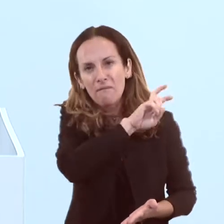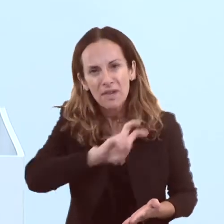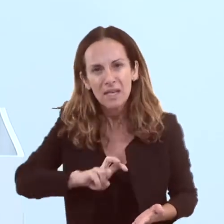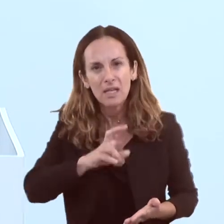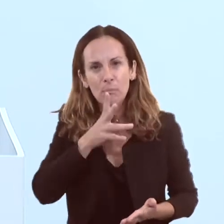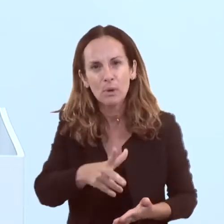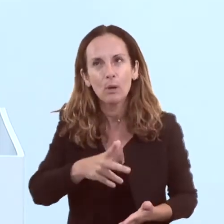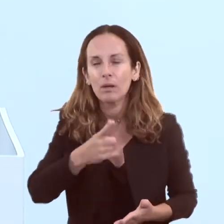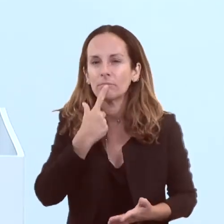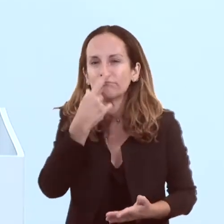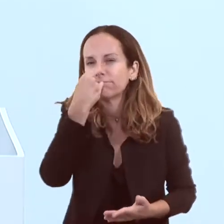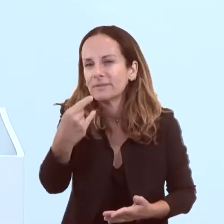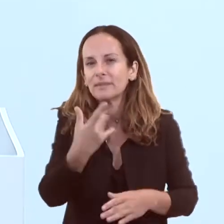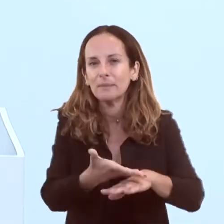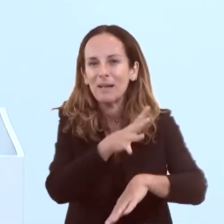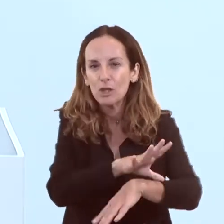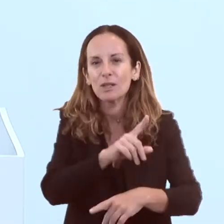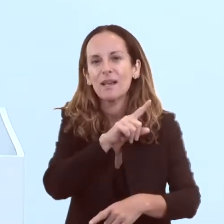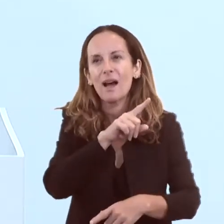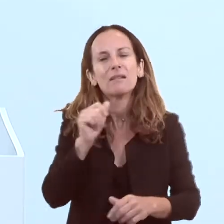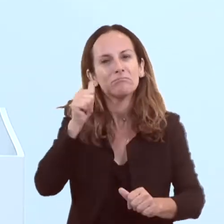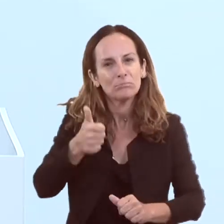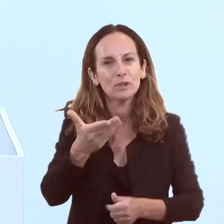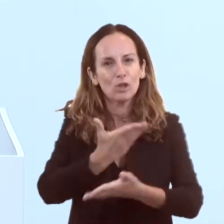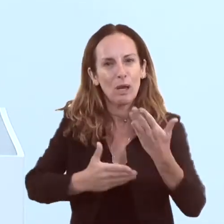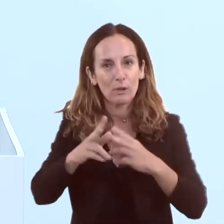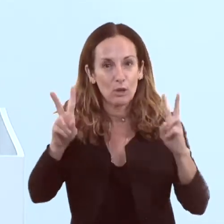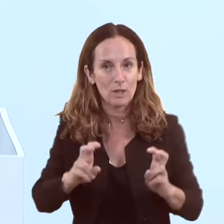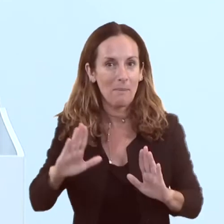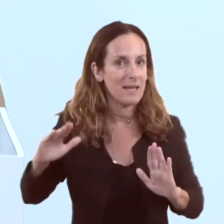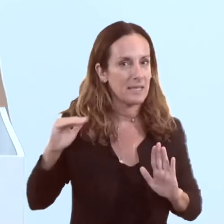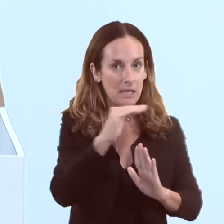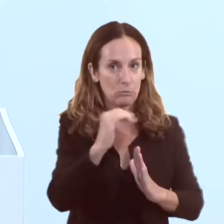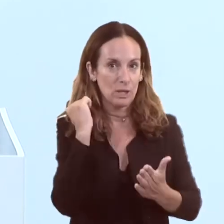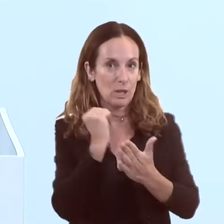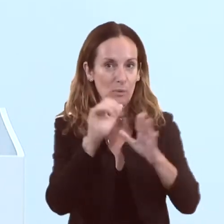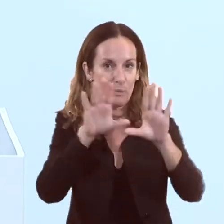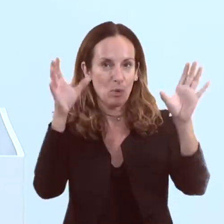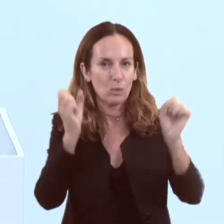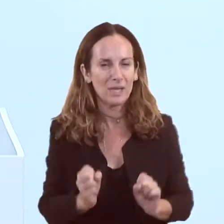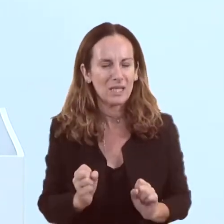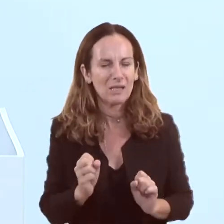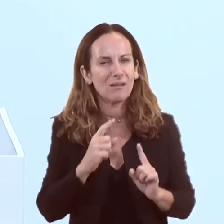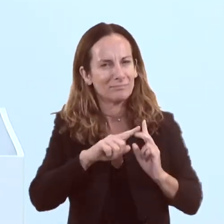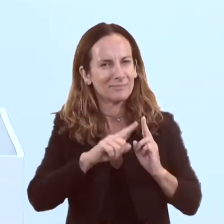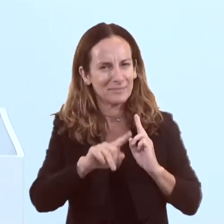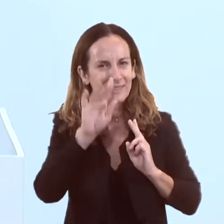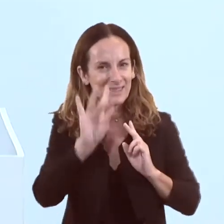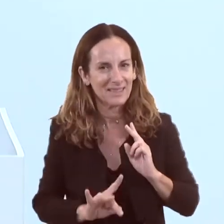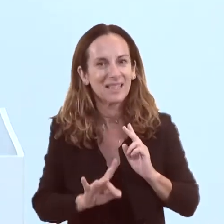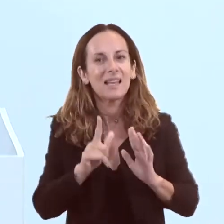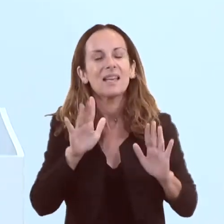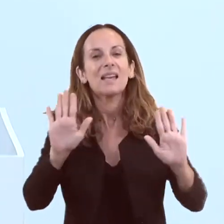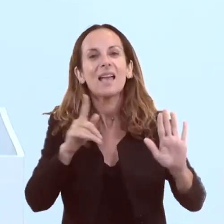café castillo y patrimonio mundial ni porque el gradis especialmente mayor que que todo esto es corazón serrates es de aquí porque tenemos oportunidad de